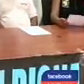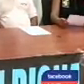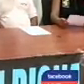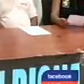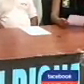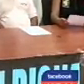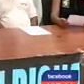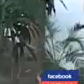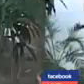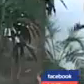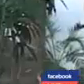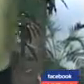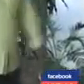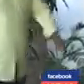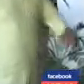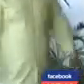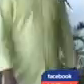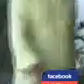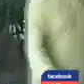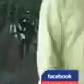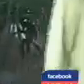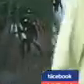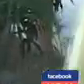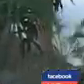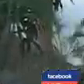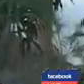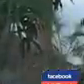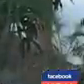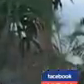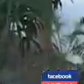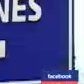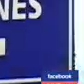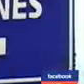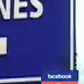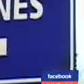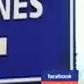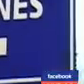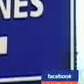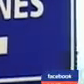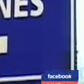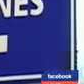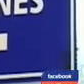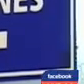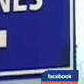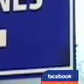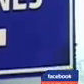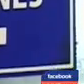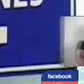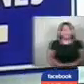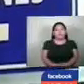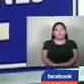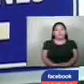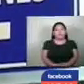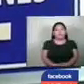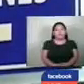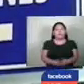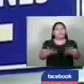aún no ha sido presentada. ¿Qué tenemos por el otro lado? Tenemos que